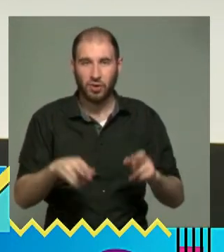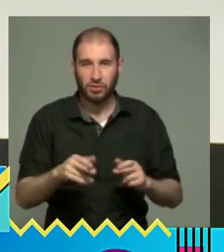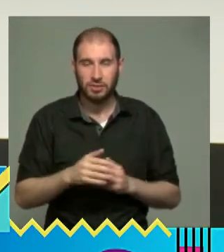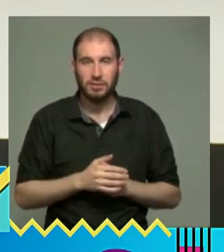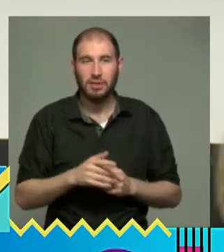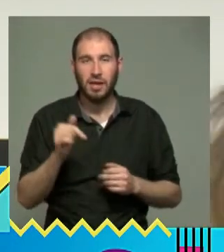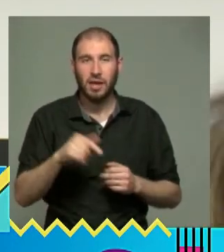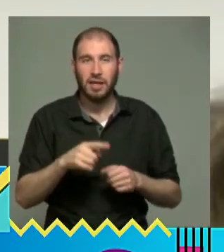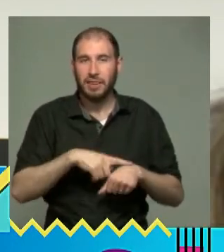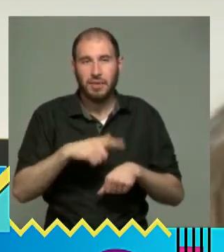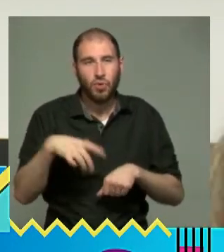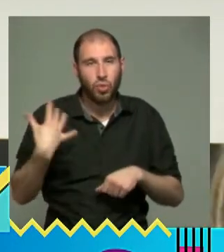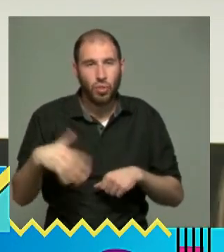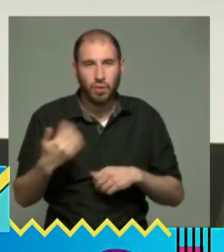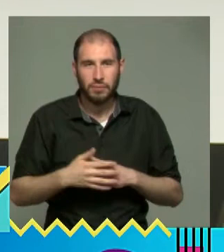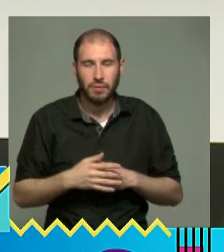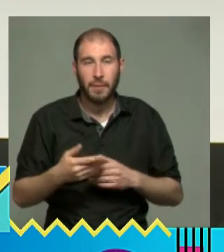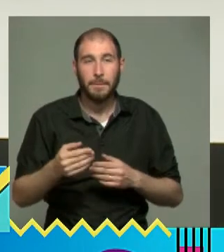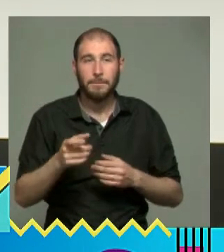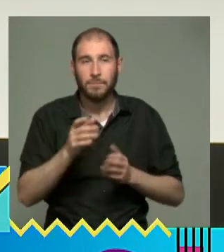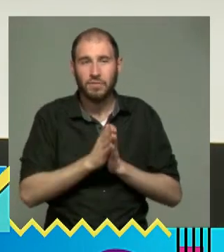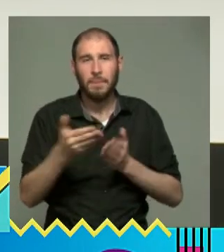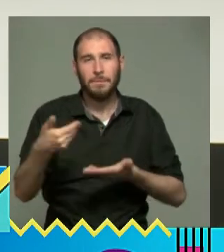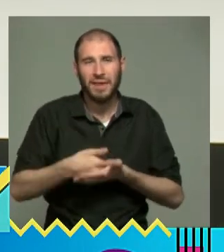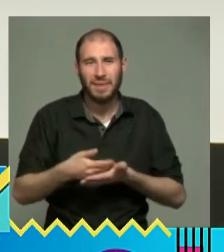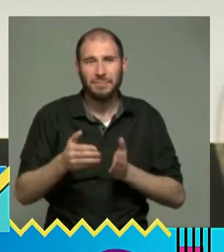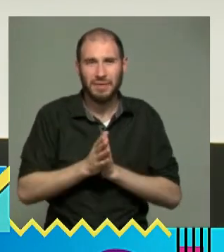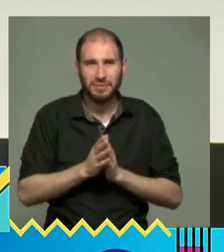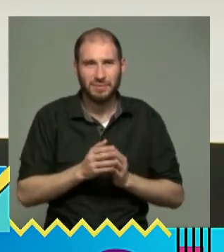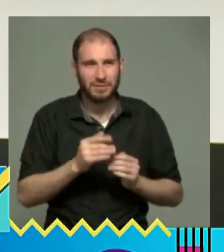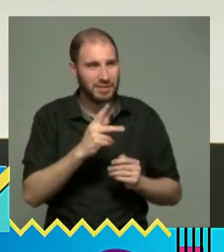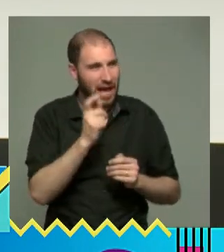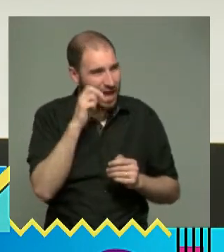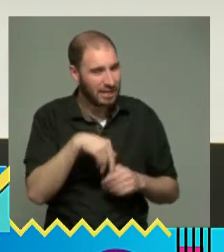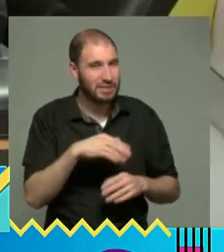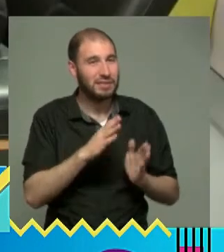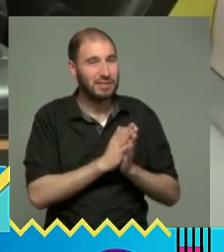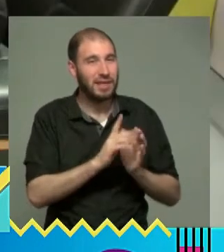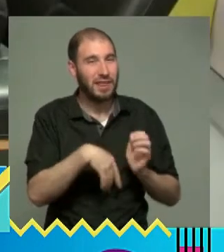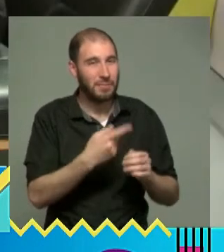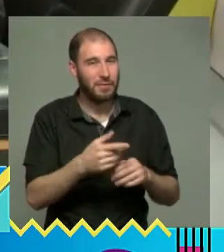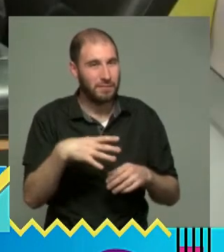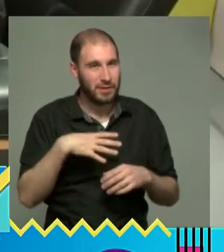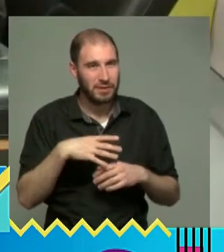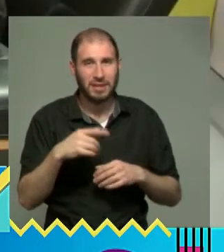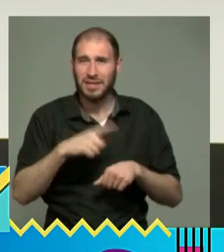pausa, estamos sobre el tiempo. Me piden la palabra, pero bueno... Tranquila, Karen, que volvemos. El tiempo es tirano, el tiempo es tirano, así